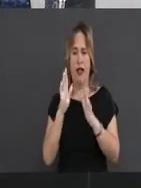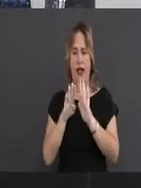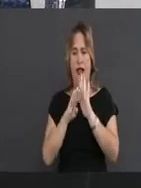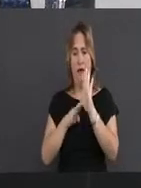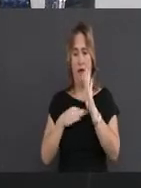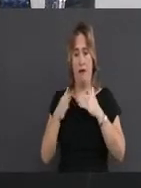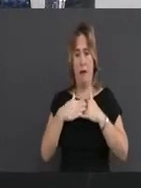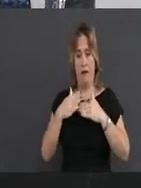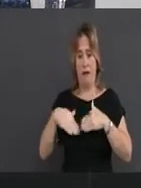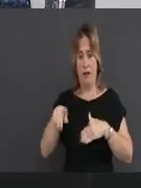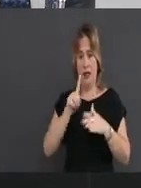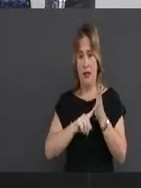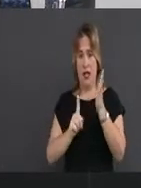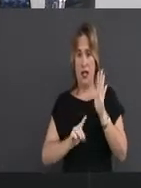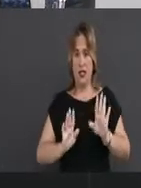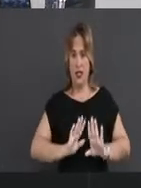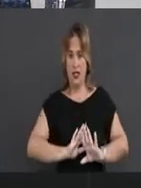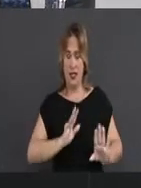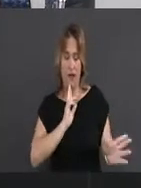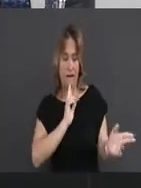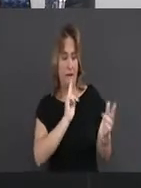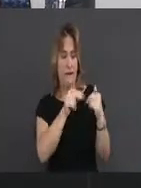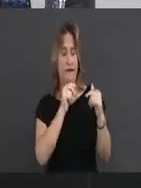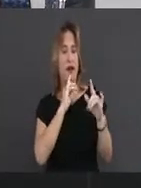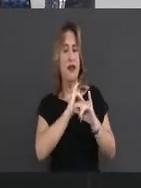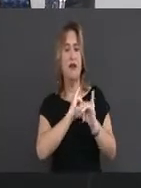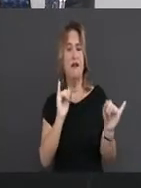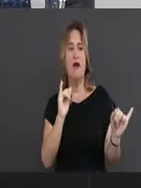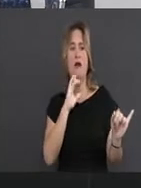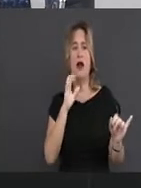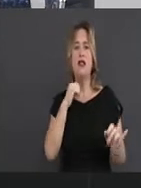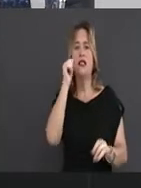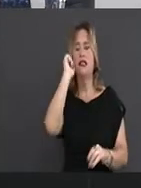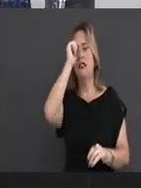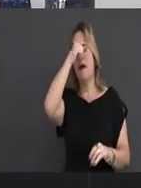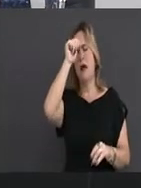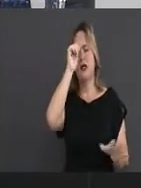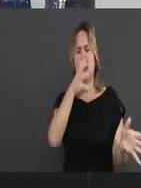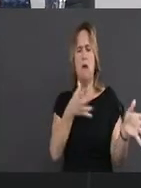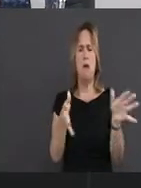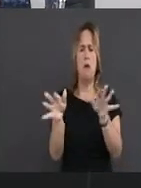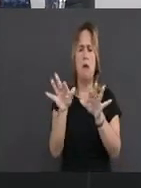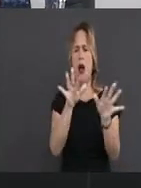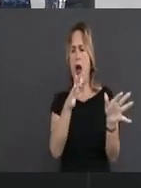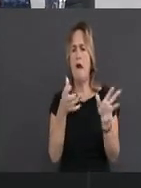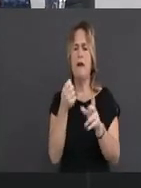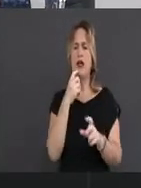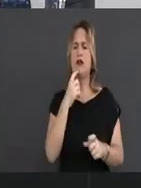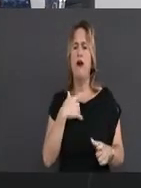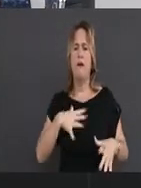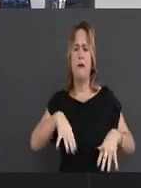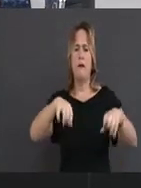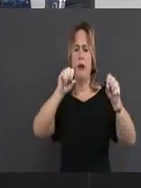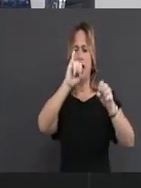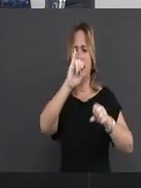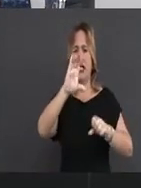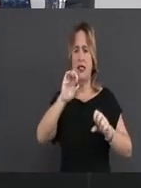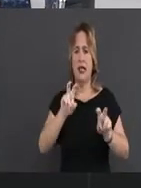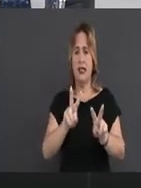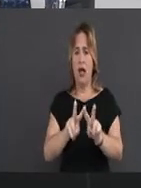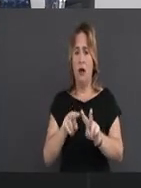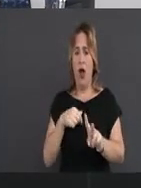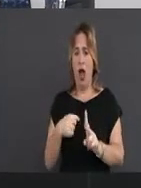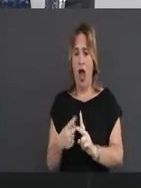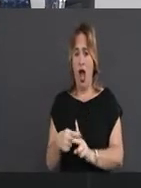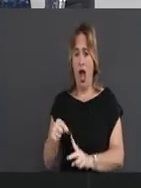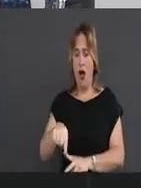de Santiago de Cuba, que ya ha emitido sus partes. Nos pasamos el fin de semana aproximadamente con un déficit de 60 megawatts y ahora mismo